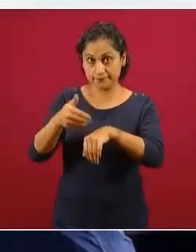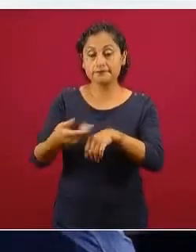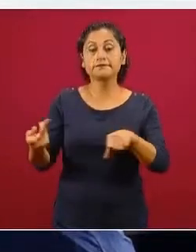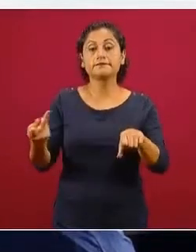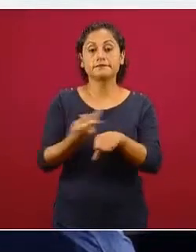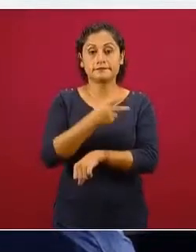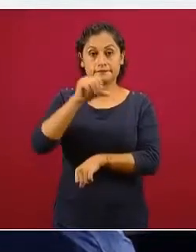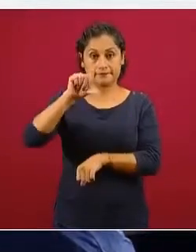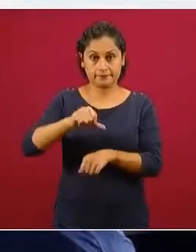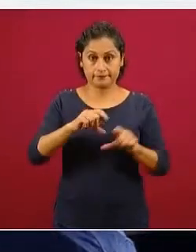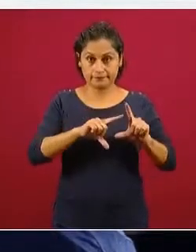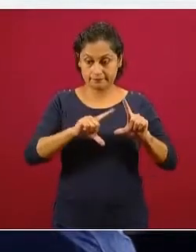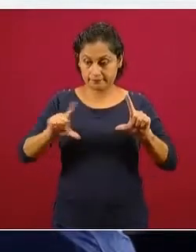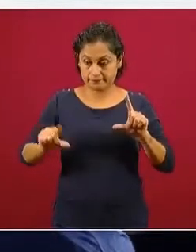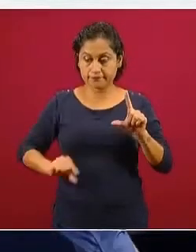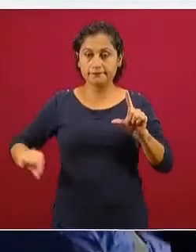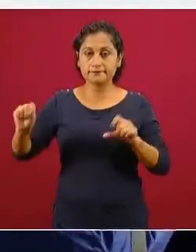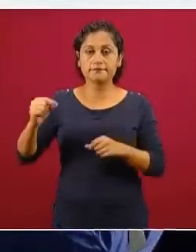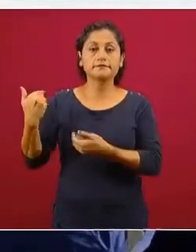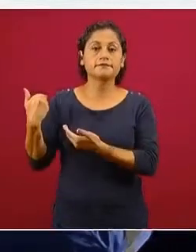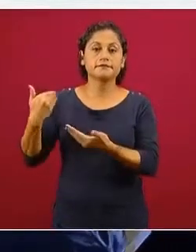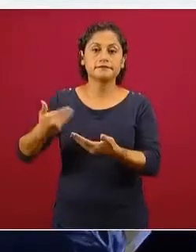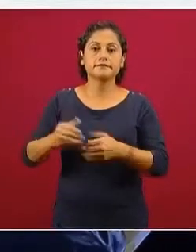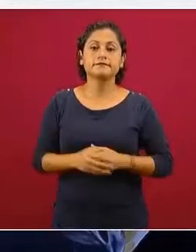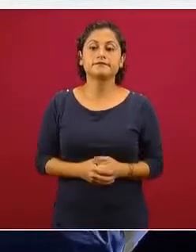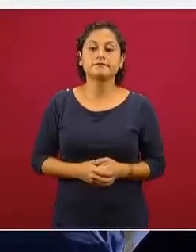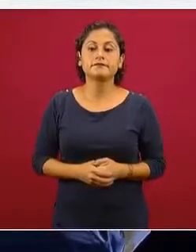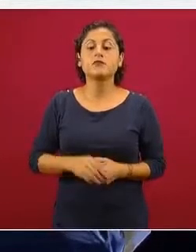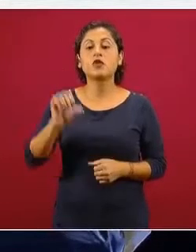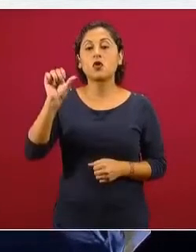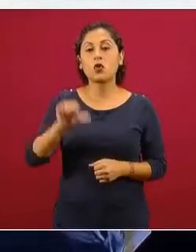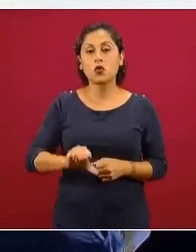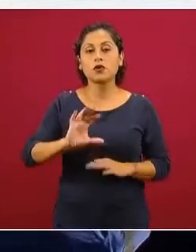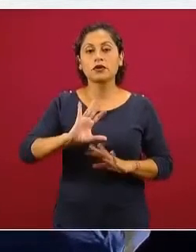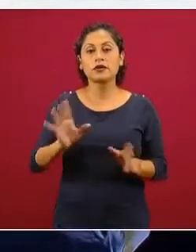me comparten la siguiente diapositiva, hoy son más de